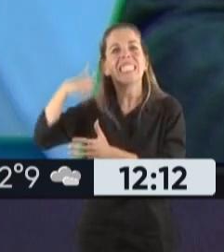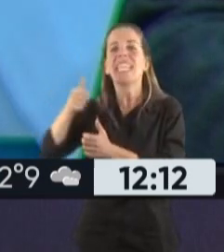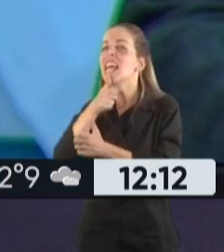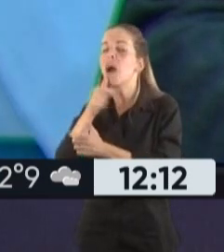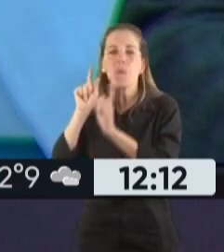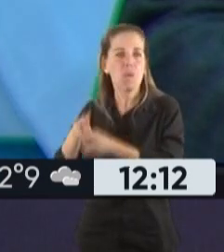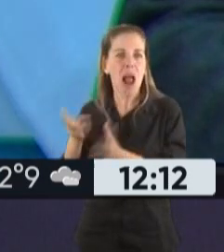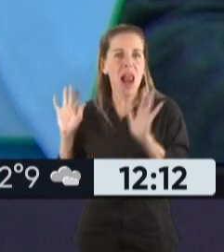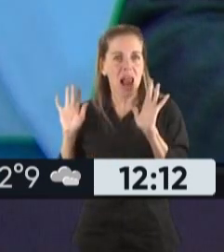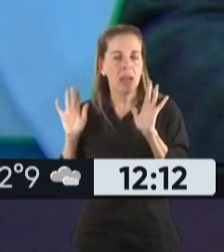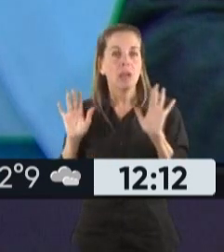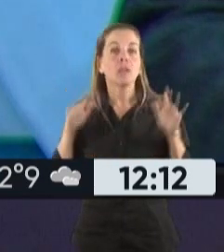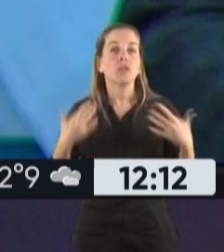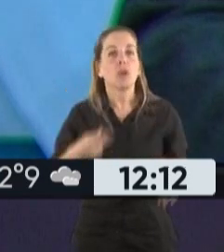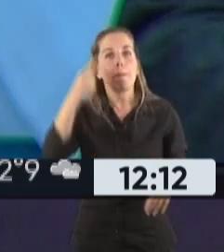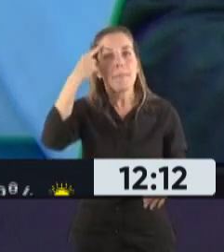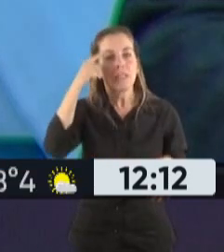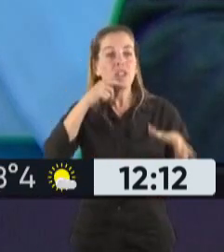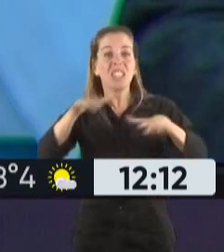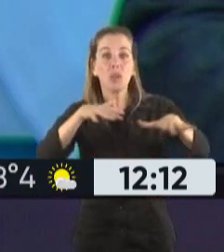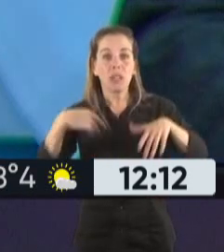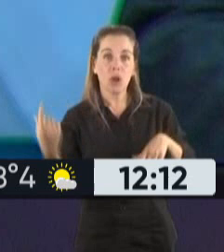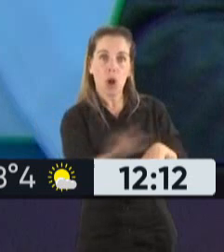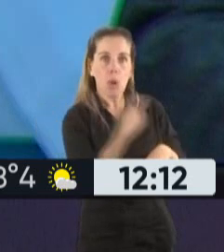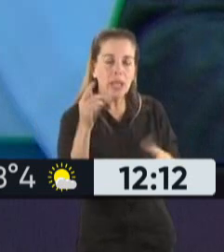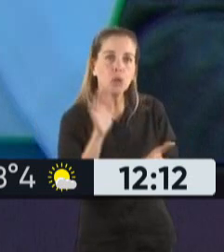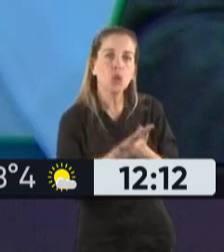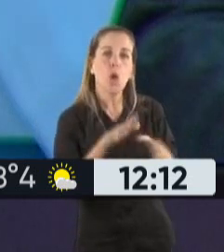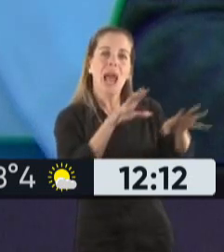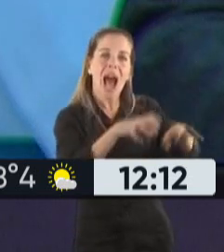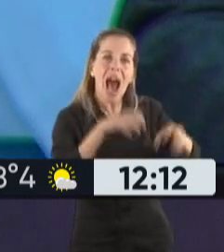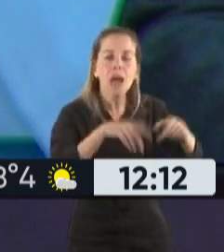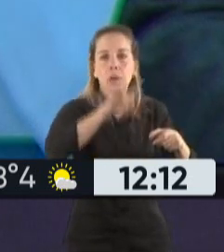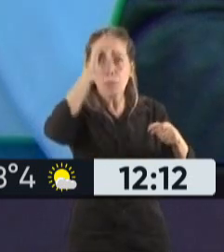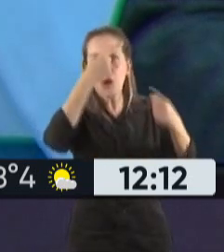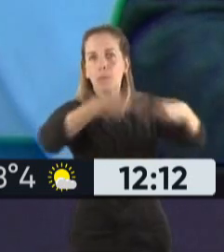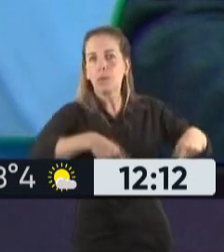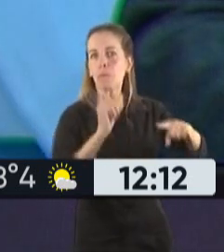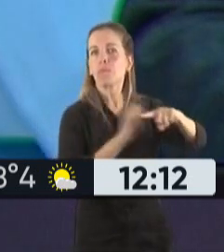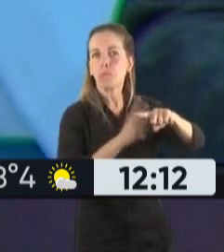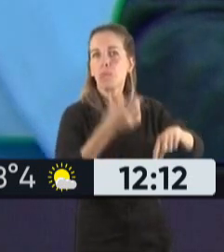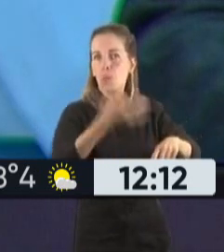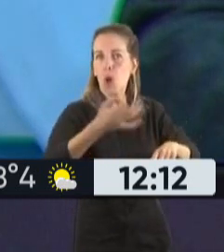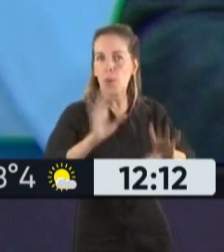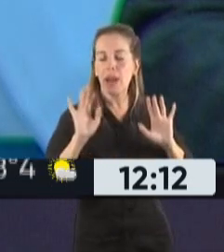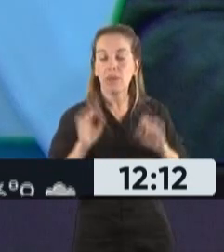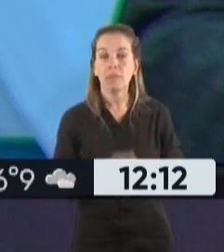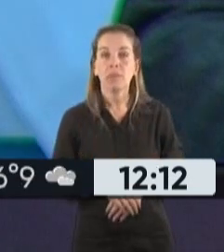Entonces, yo creo que las condiciones nuestras en materia agropecuaria son formidables. Ya hoy en